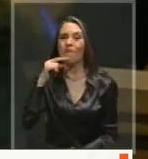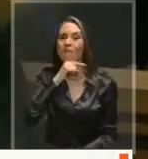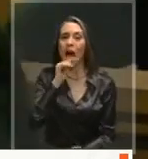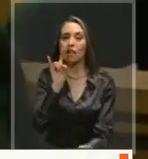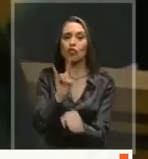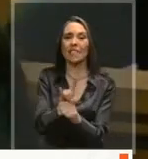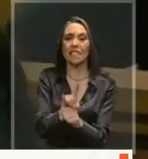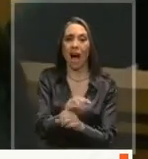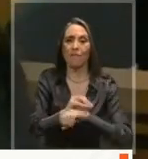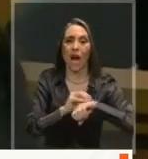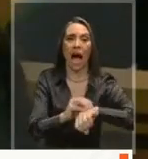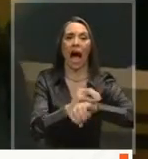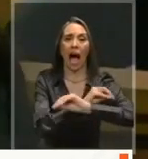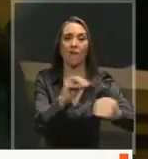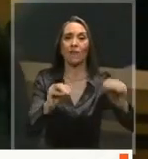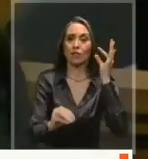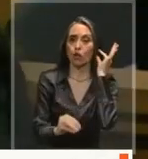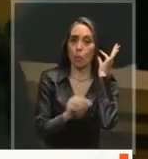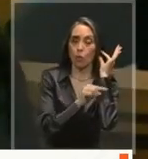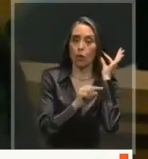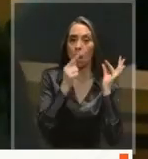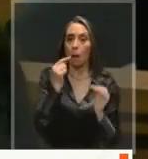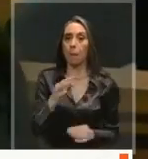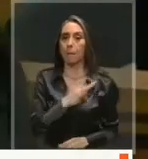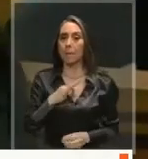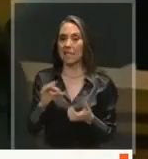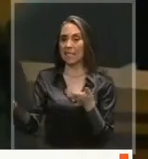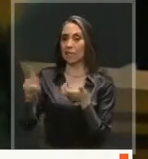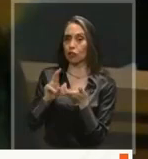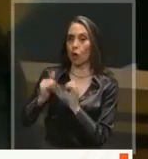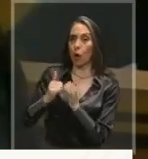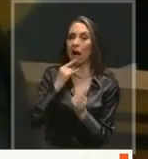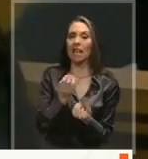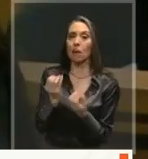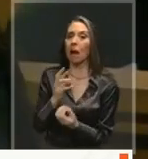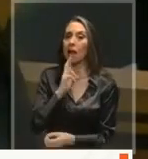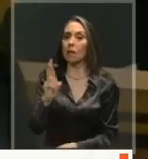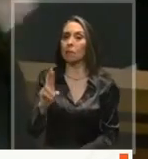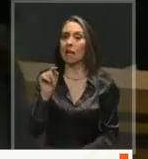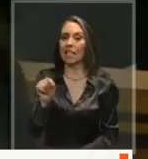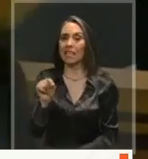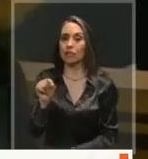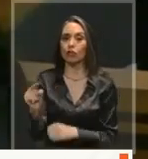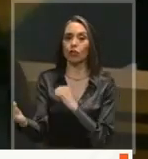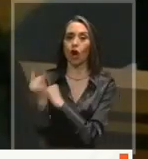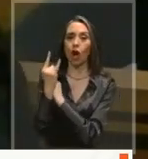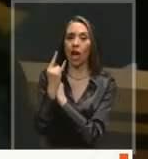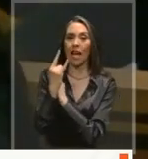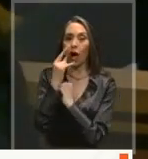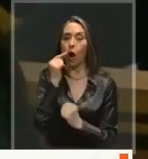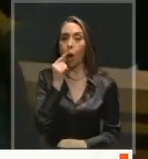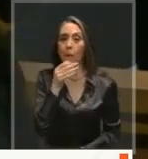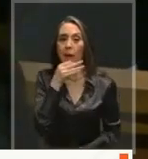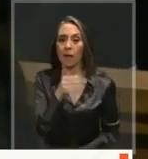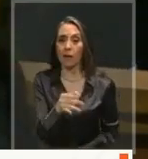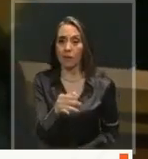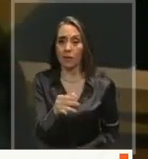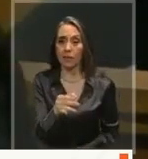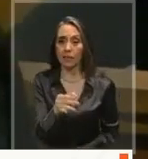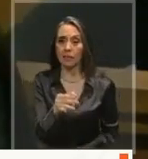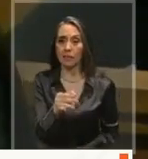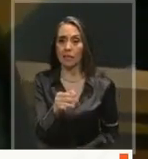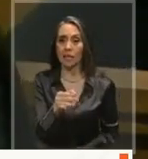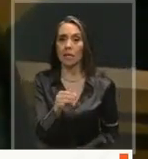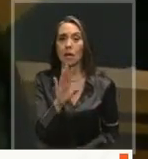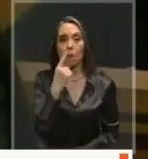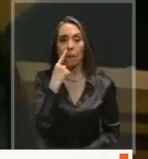estafa. Y en esos momentos el ministro me dice, ¿qué está pasando? En donde yo le respondí que todo esto era una estafa, y él me dice,